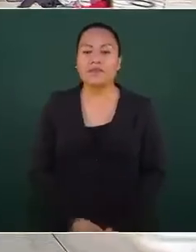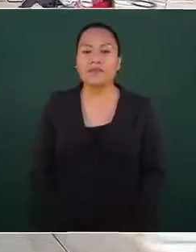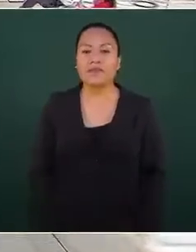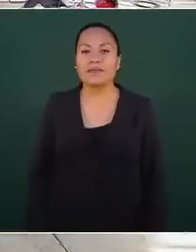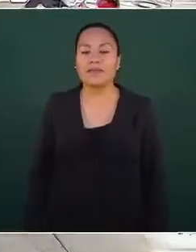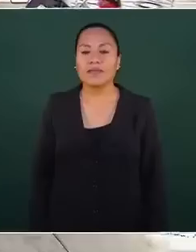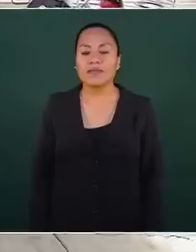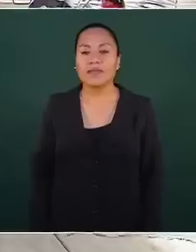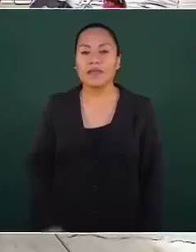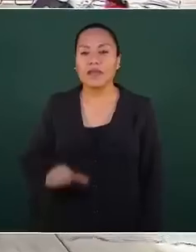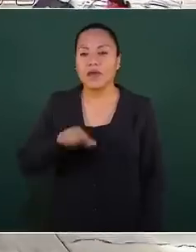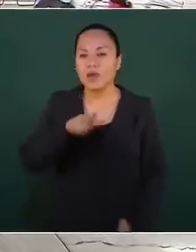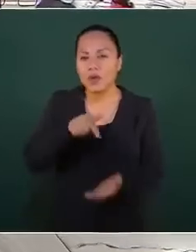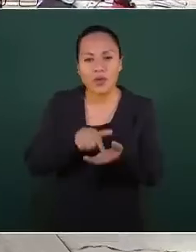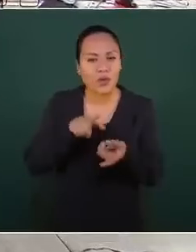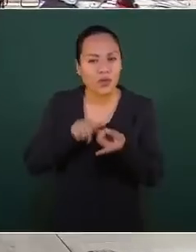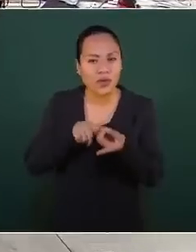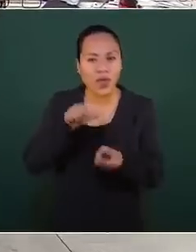en Amatlán.